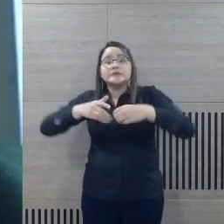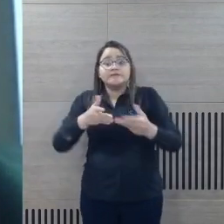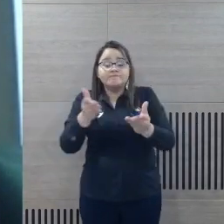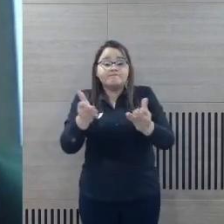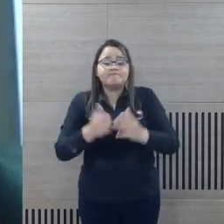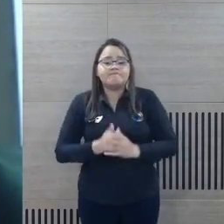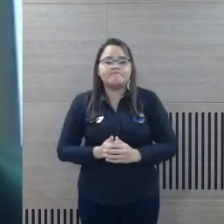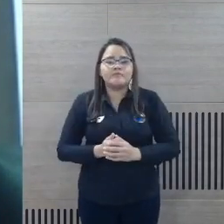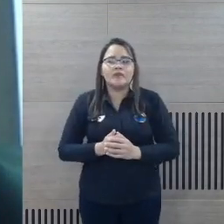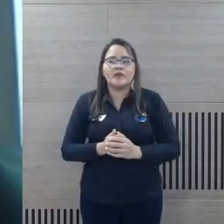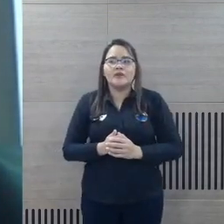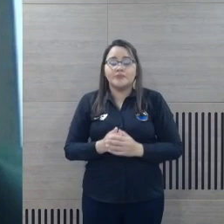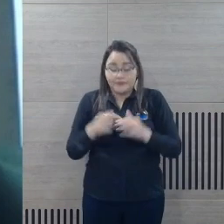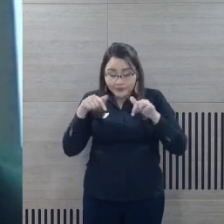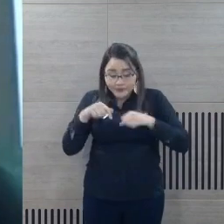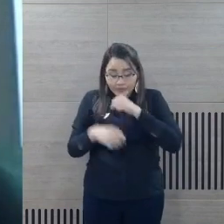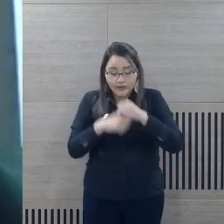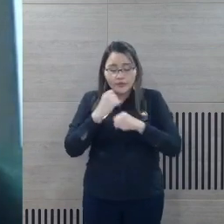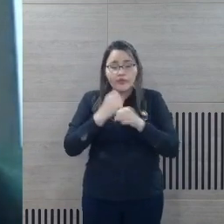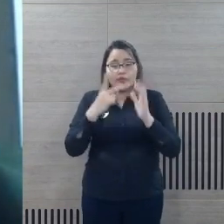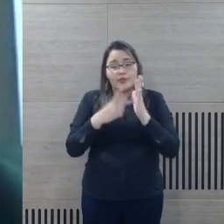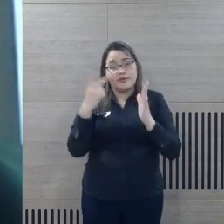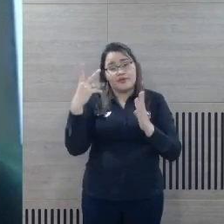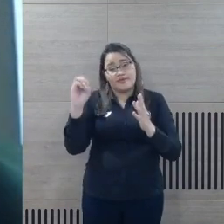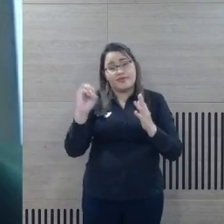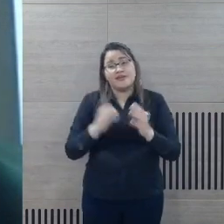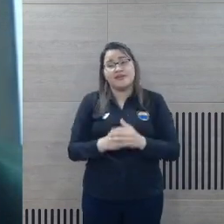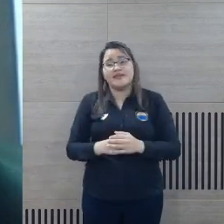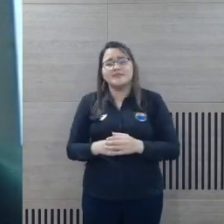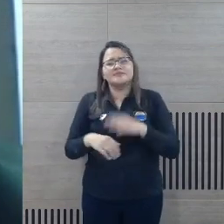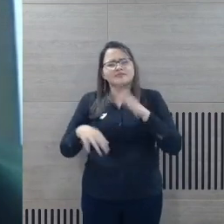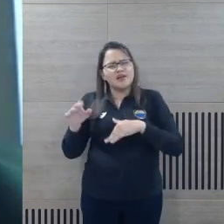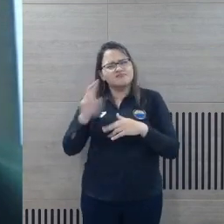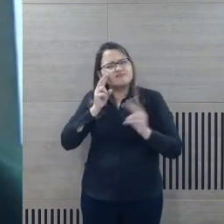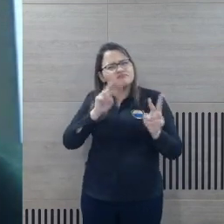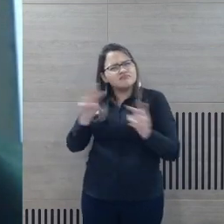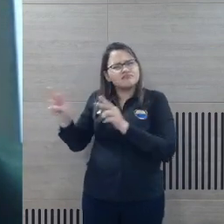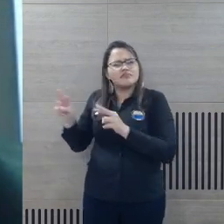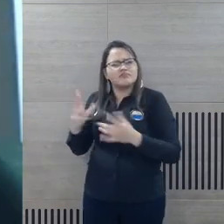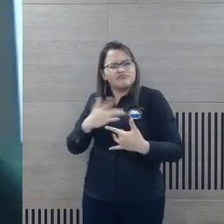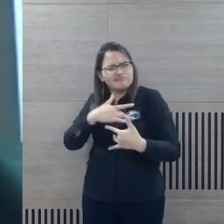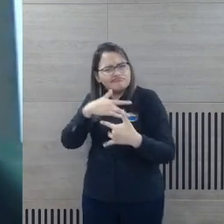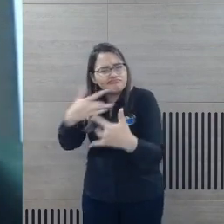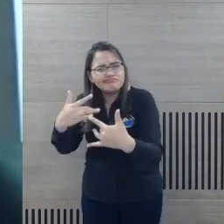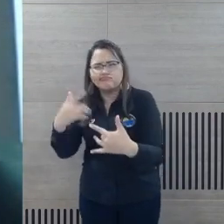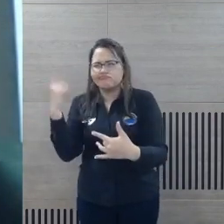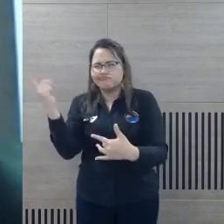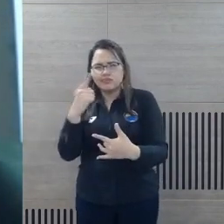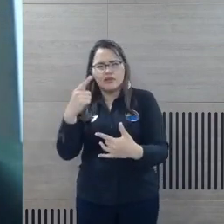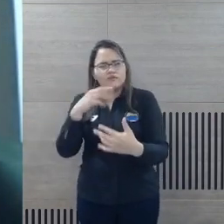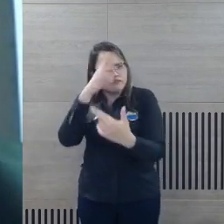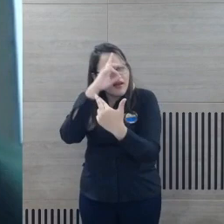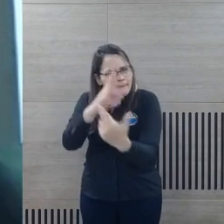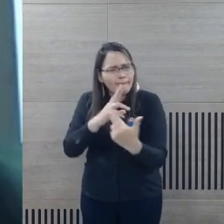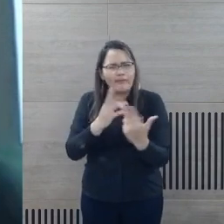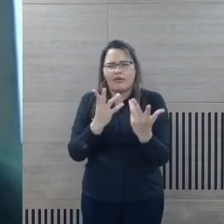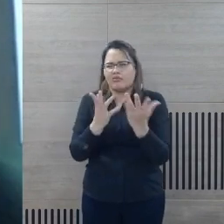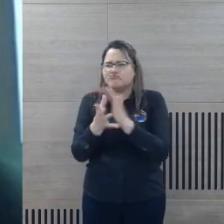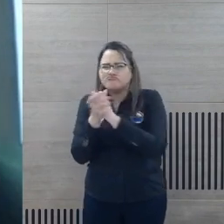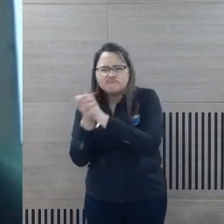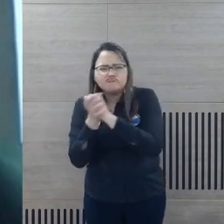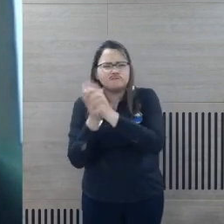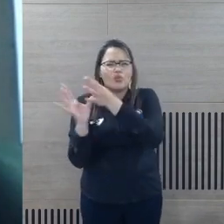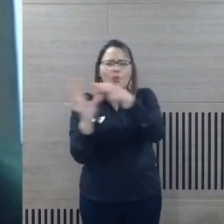solidaridad, en el respeto, en la conciliación, en la unidad familiar, en el fortalecimiento de la didáctica como